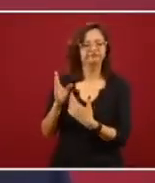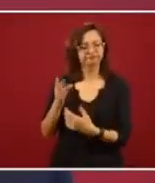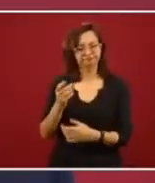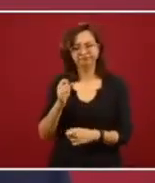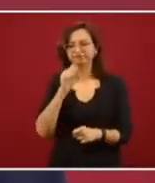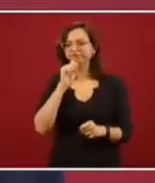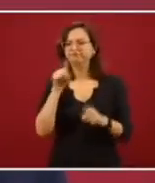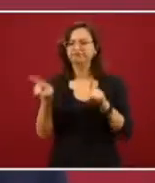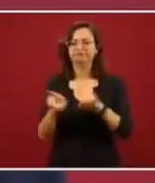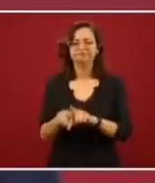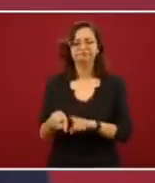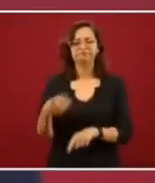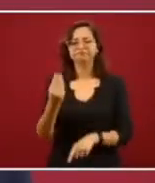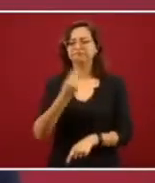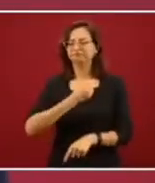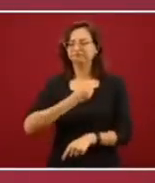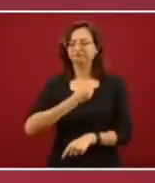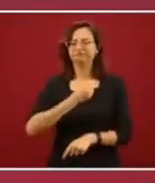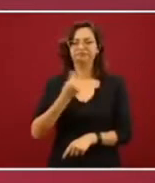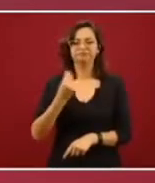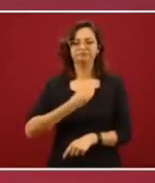buscan siempre